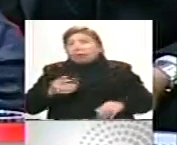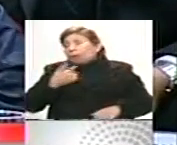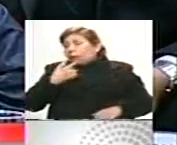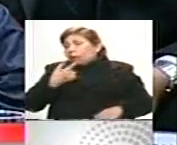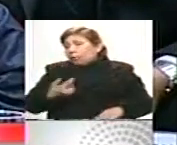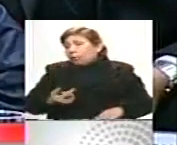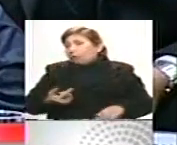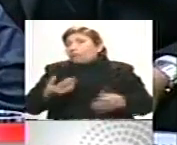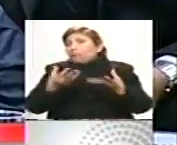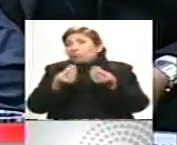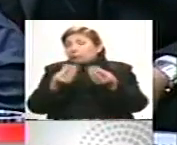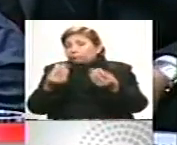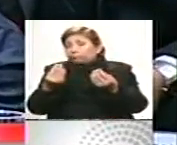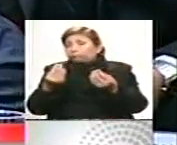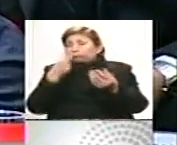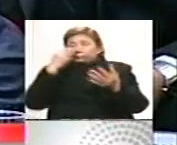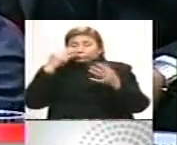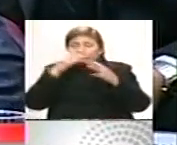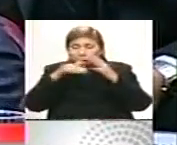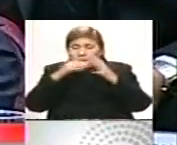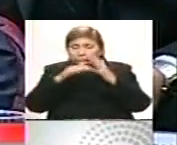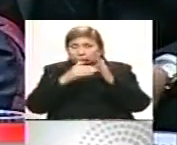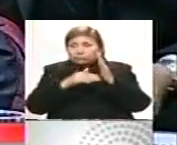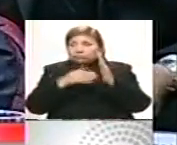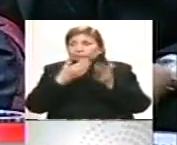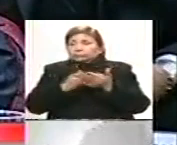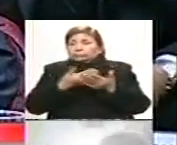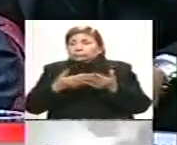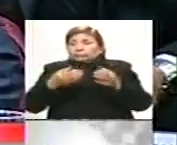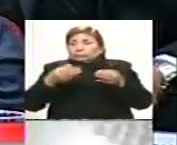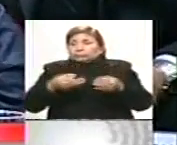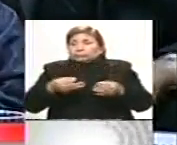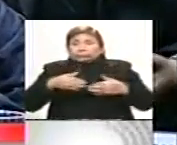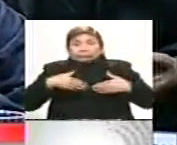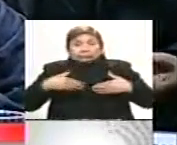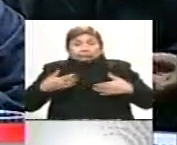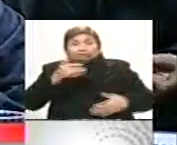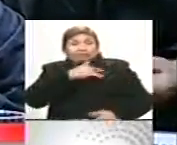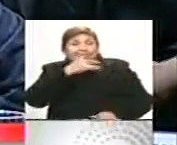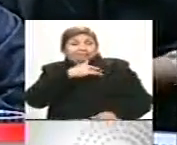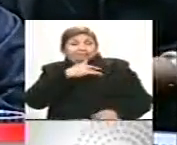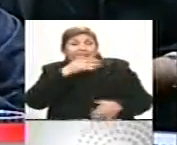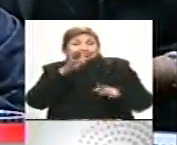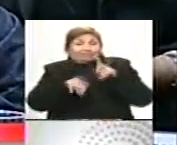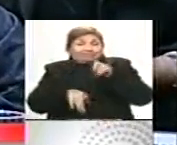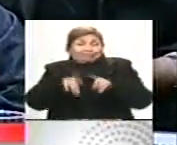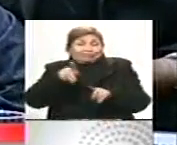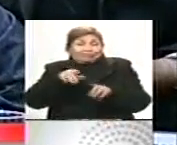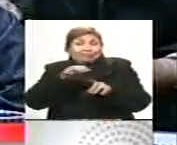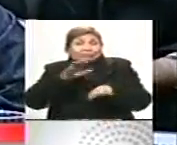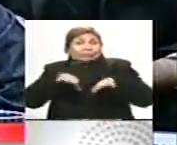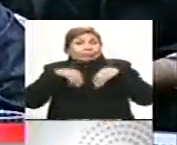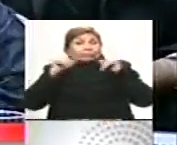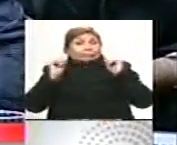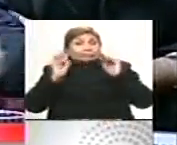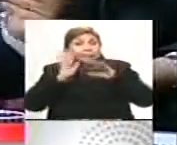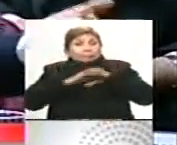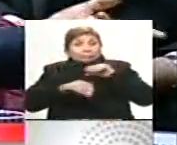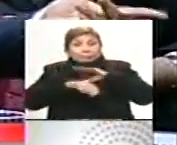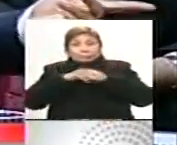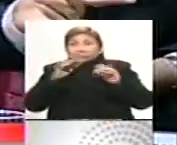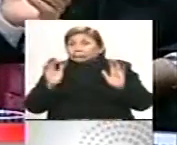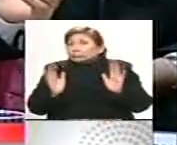Porque muchos de los filtros que usted, defensor, nos plantea pudieran estar afectando la presunción de inocencia. ¿Recuerdan